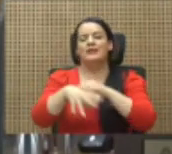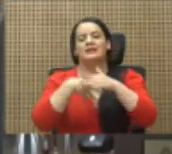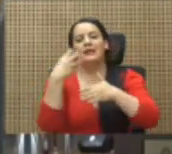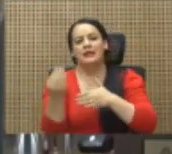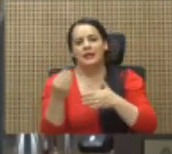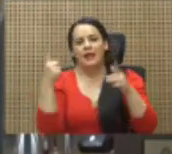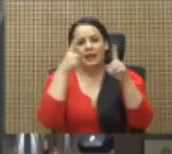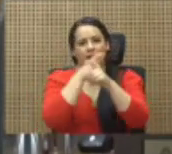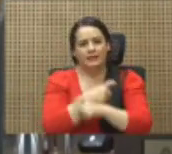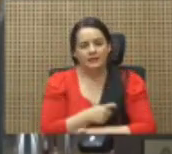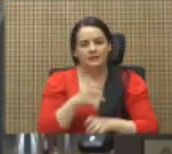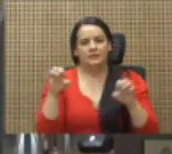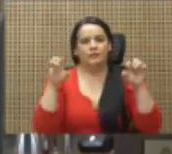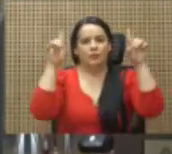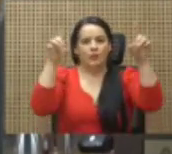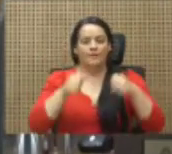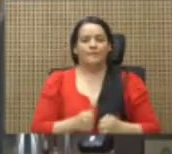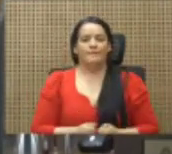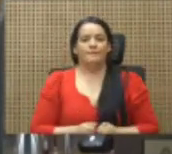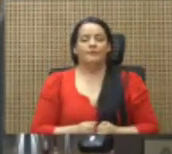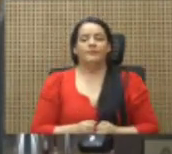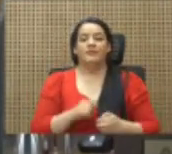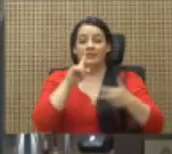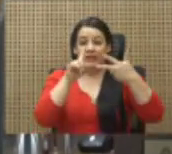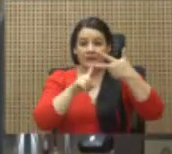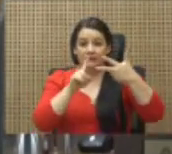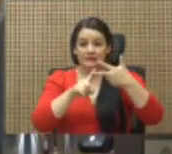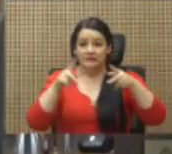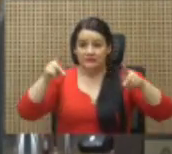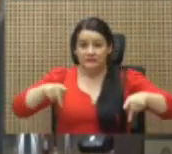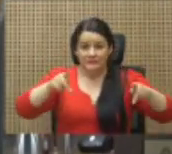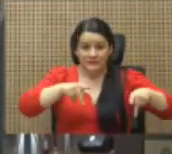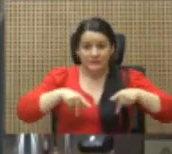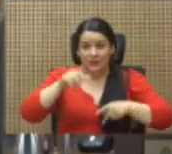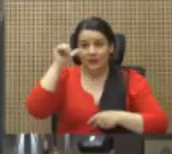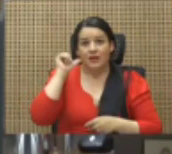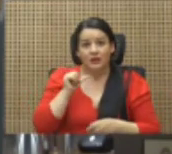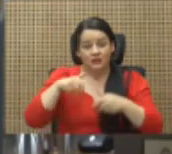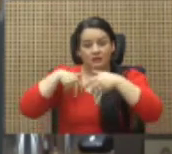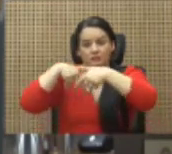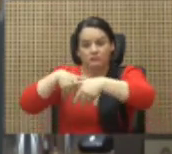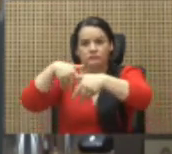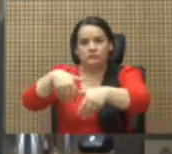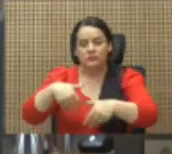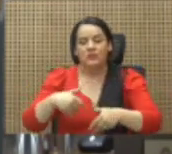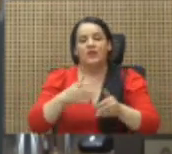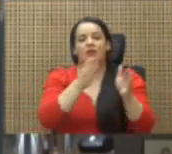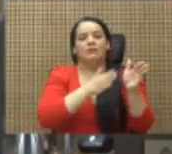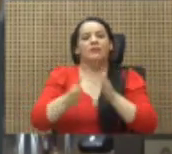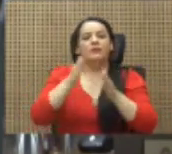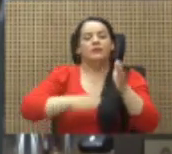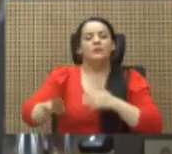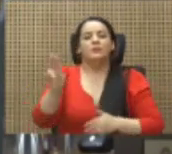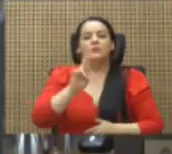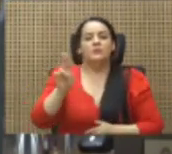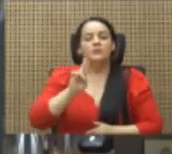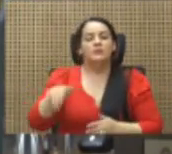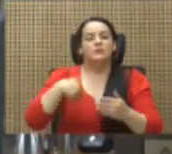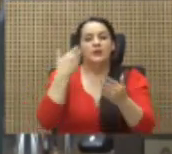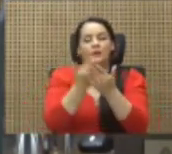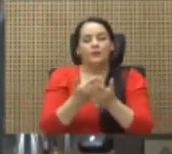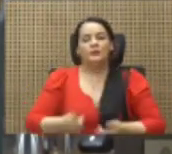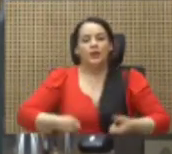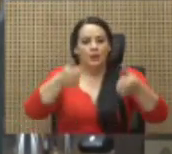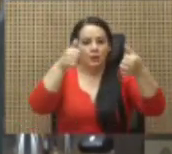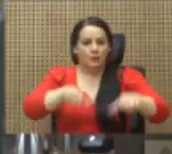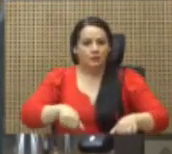educativa. Tercero, los manifestantes ayer plantearon la urgencia de que lleguemos a concertar